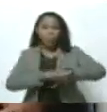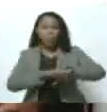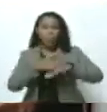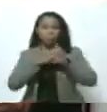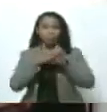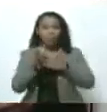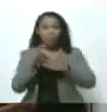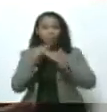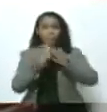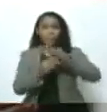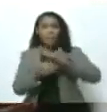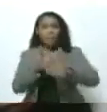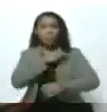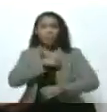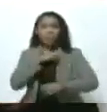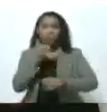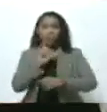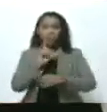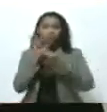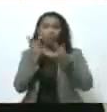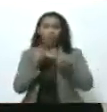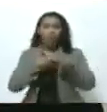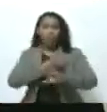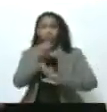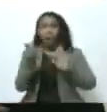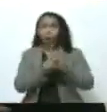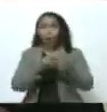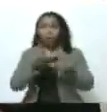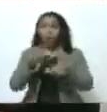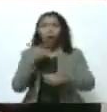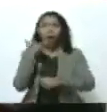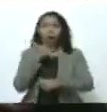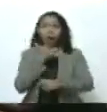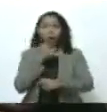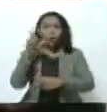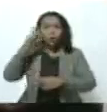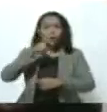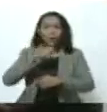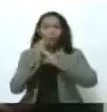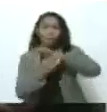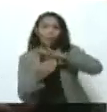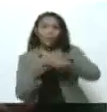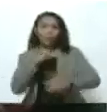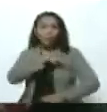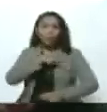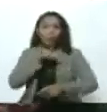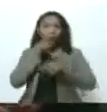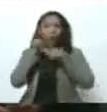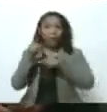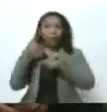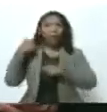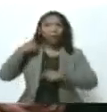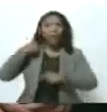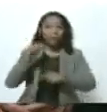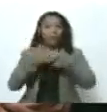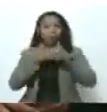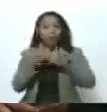emisiones. No es un número concreto, es donde haya necesidad de una base de emisiones, allí tenemos que abrir una